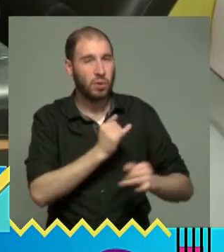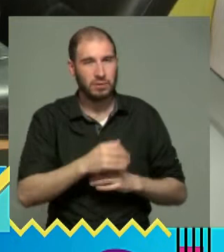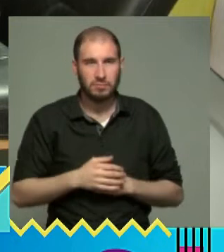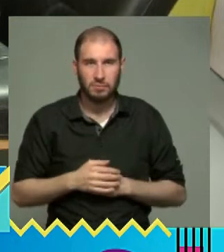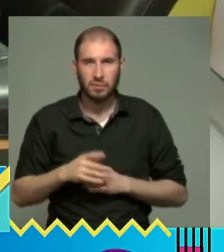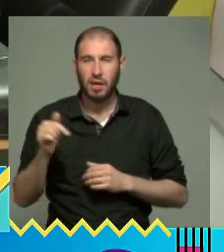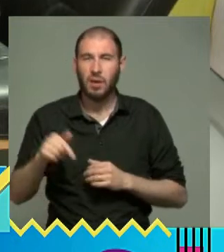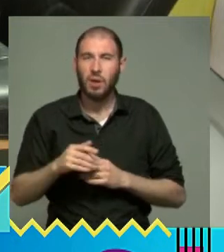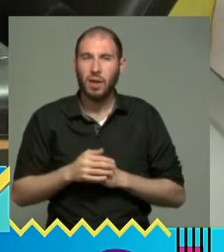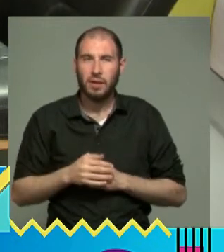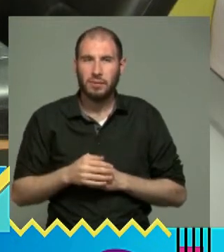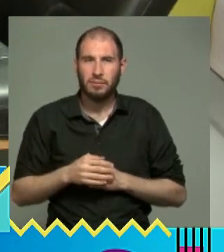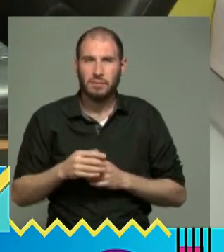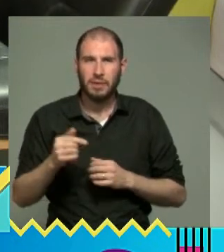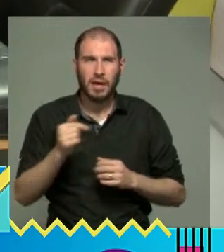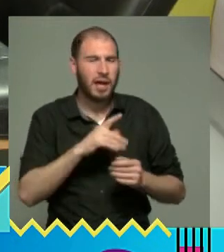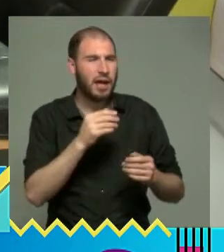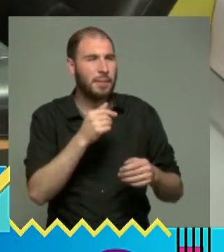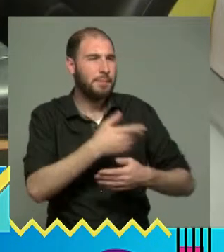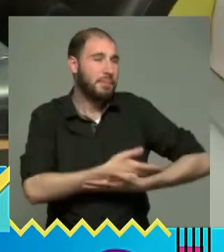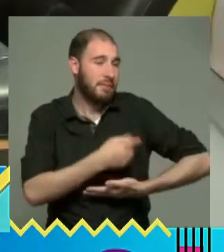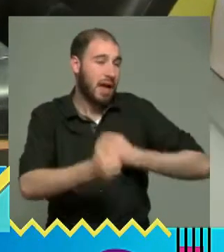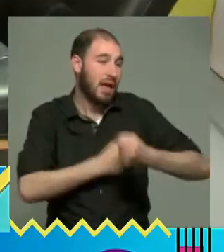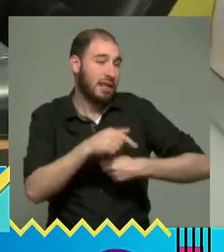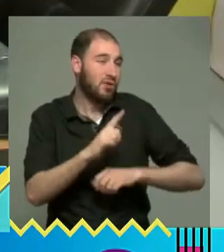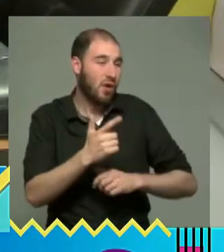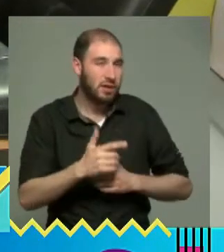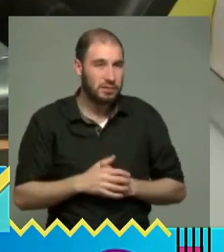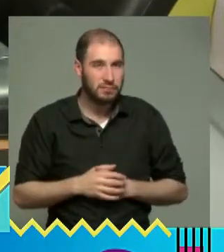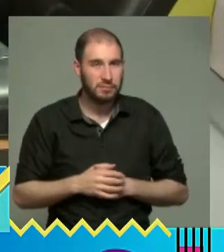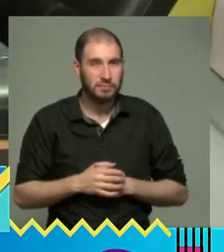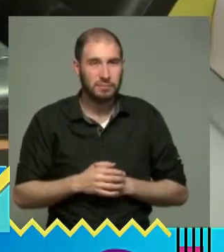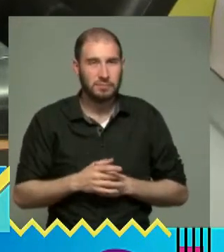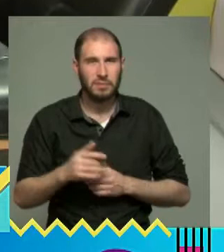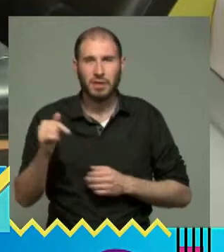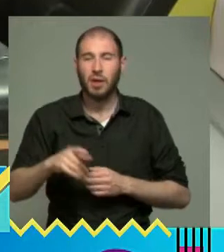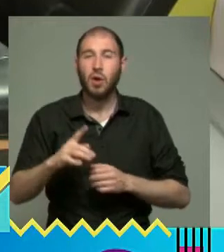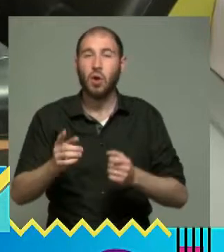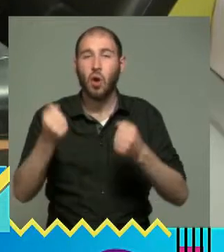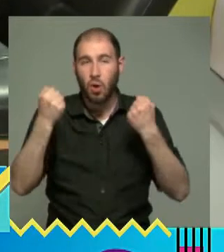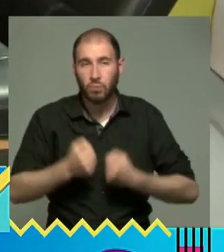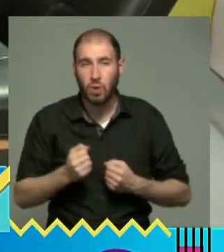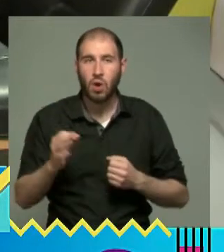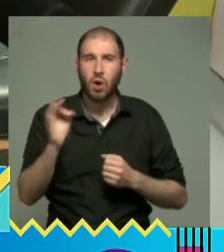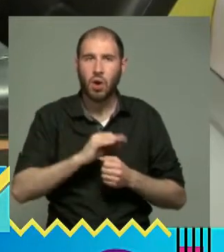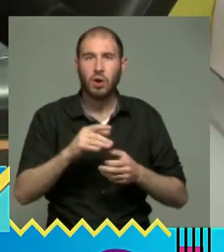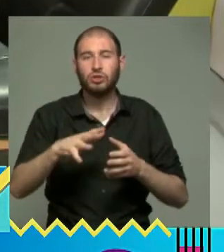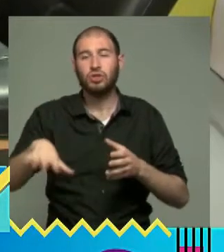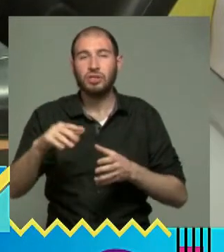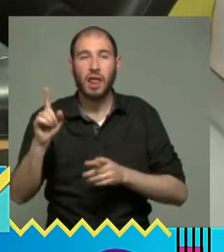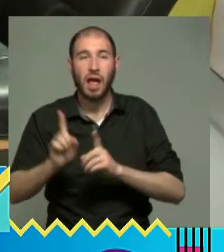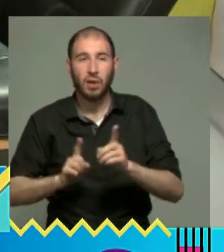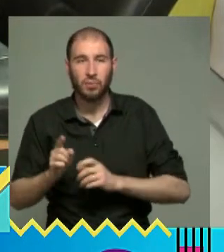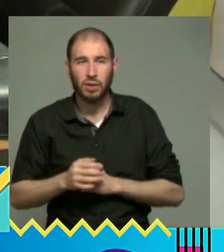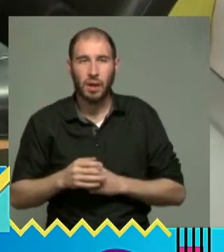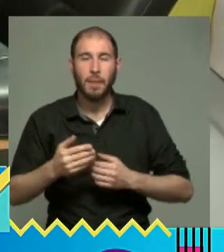del bebé. Bueno, Perdóname, porque pero no hay que ya lo he bebé hasta el escuchado. momento, ¿no es cierto? Según No por vos, nada... o según una postura, o según una porción de la sociedad,